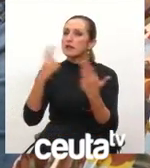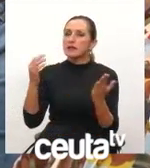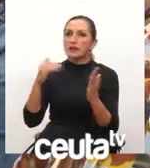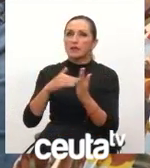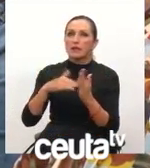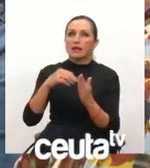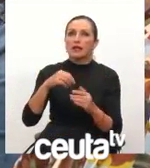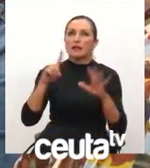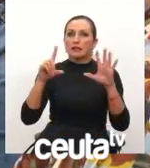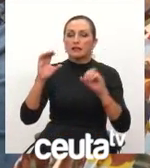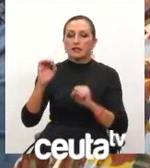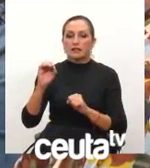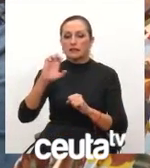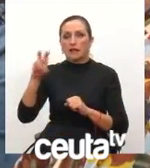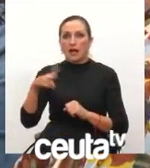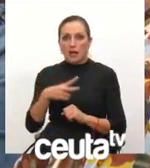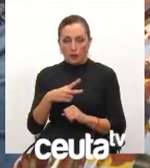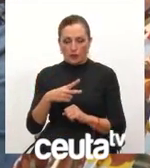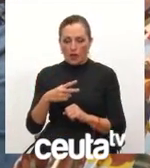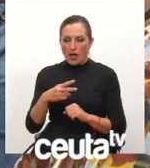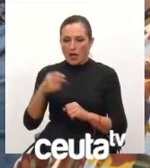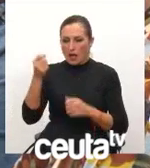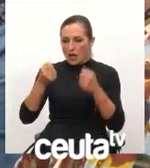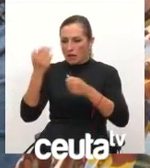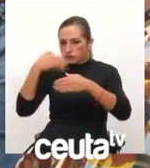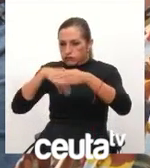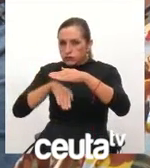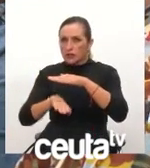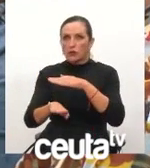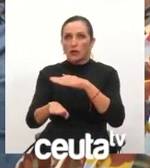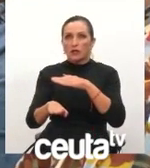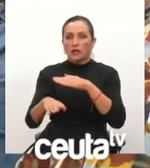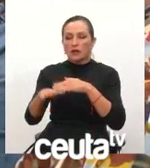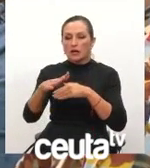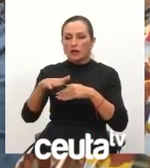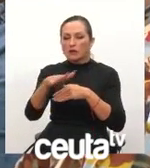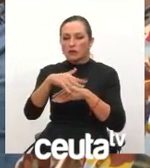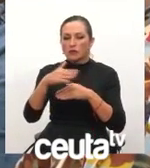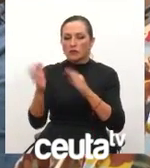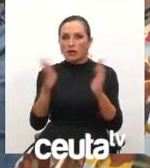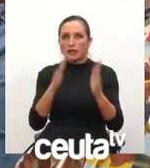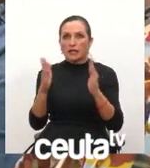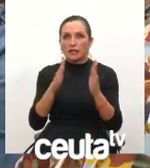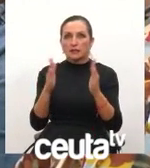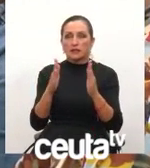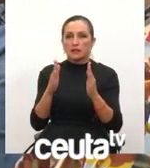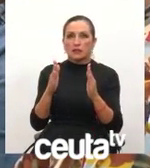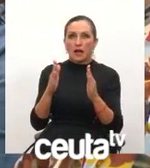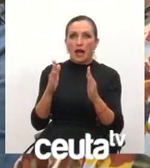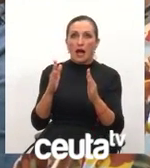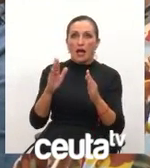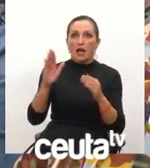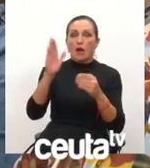aparcamiento subterráneo previsto entre la Biblioteca Pública Adolfo Suárez y el Polideportivo Guillermo Molina